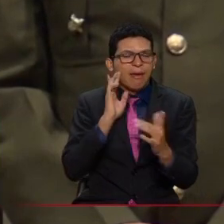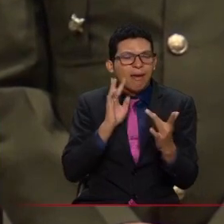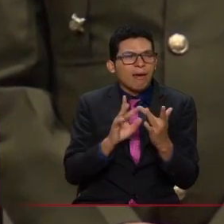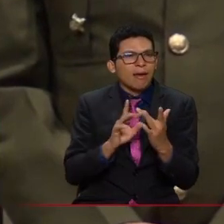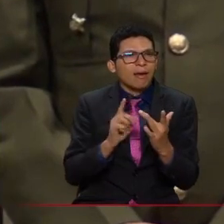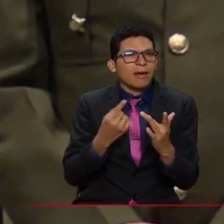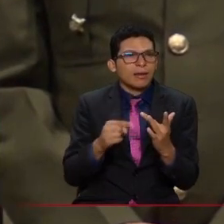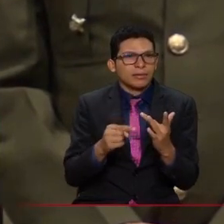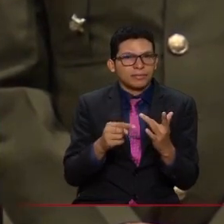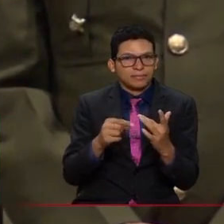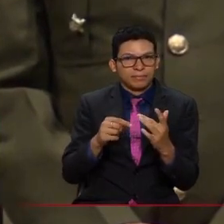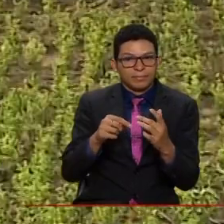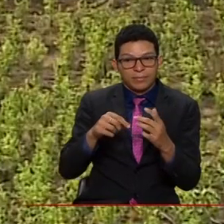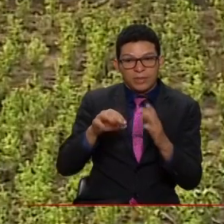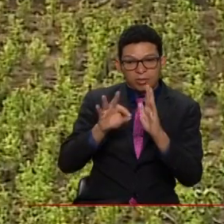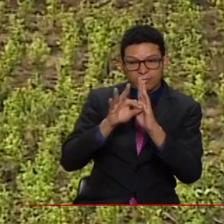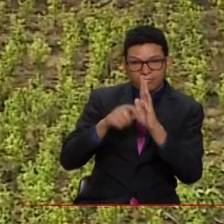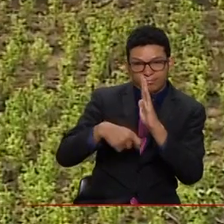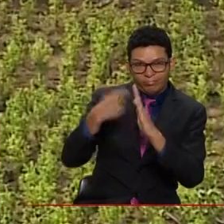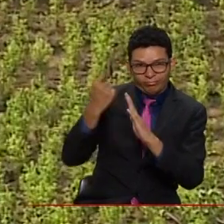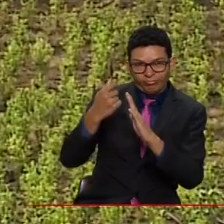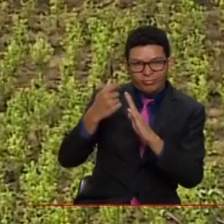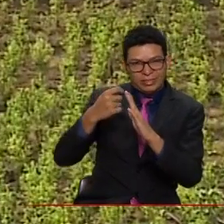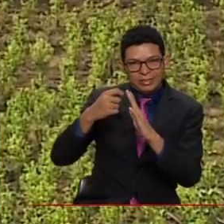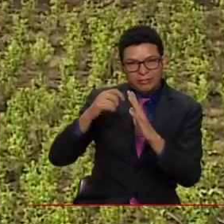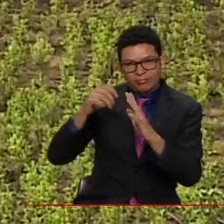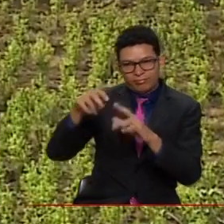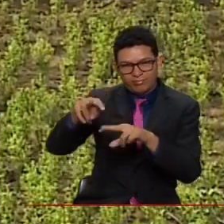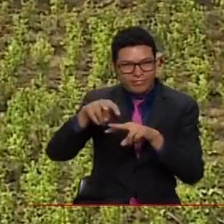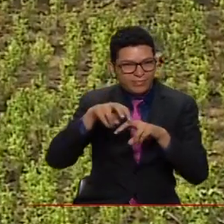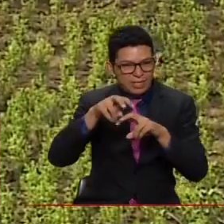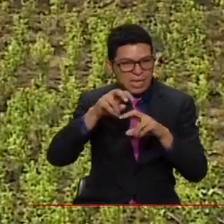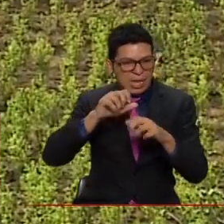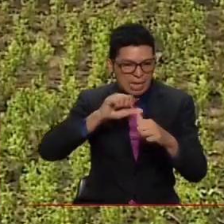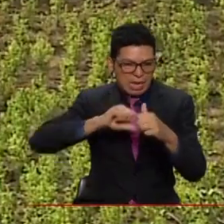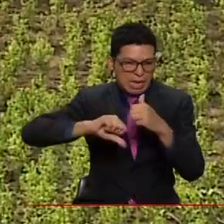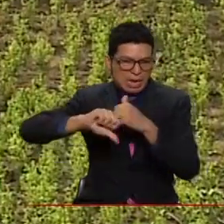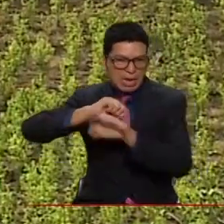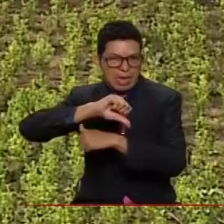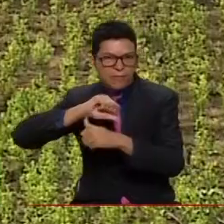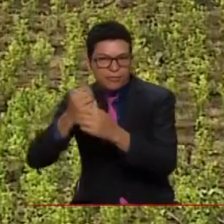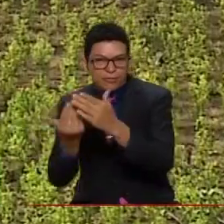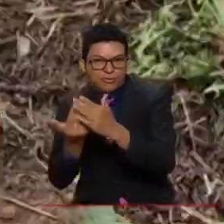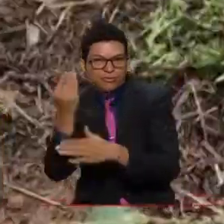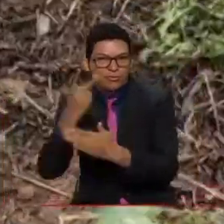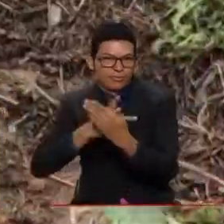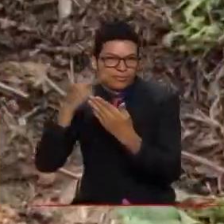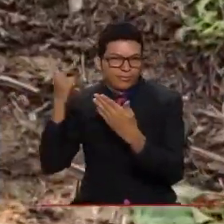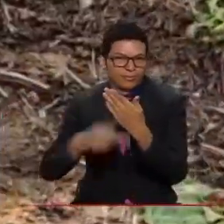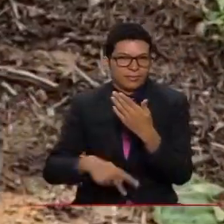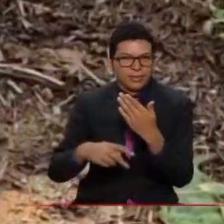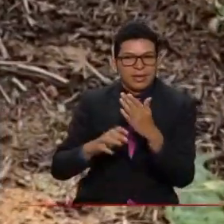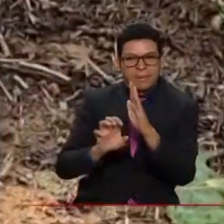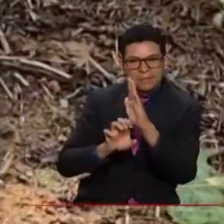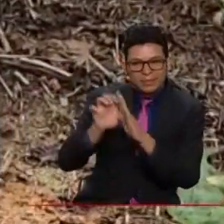relacionado con la sustitución de cultivos de uso ilícito y el desarrollo de proyectos